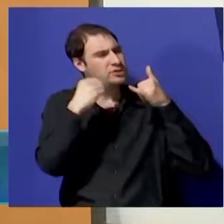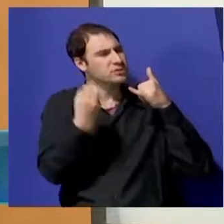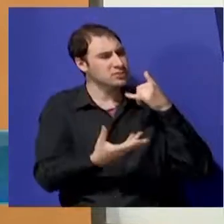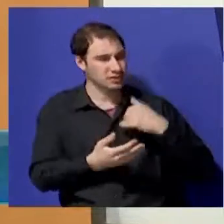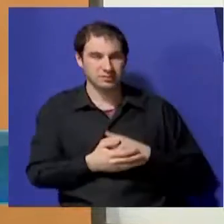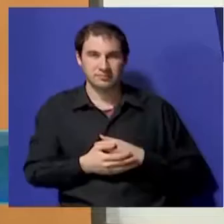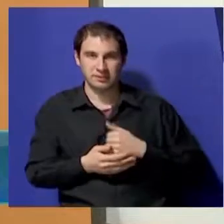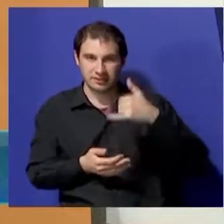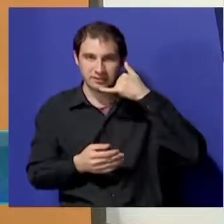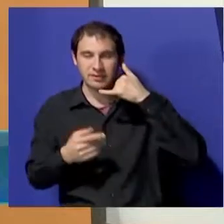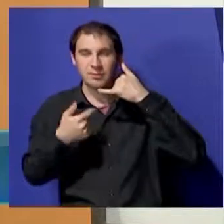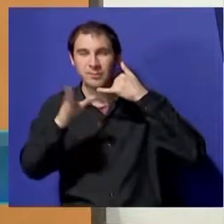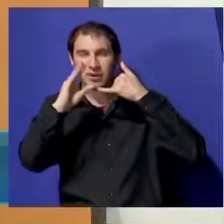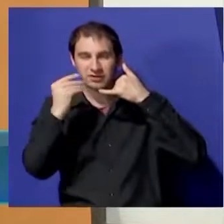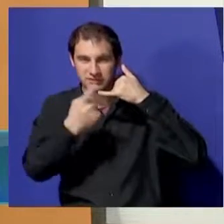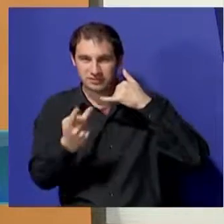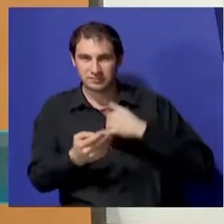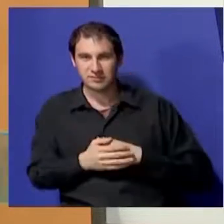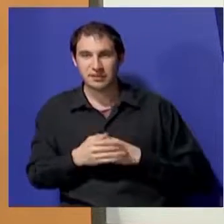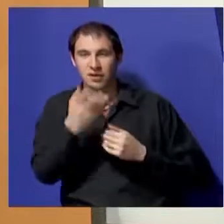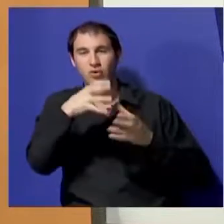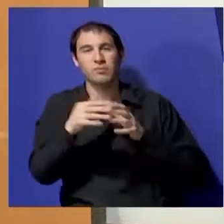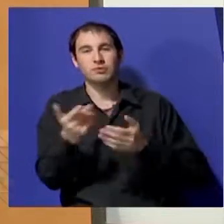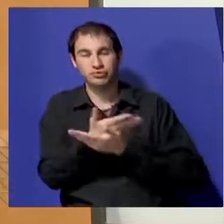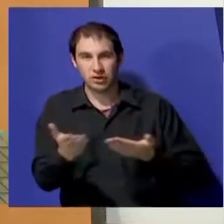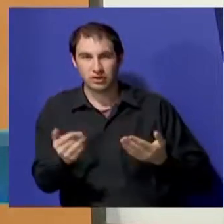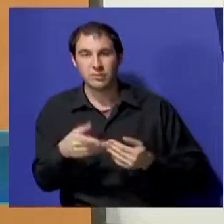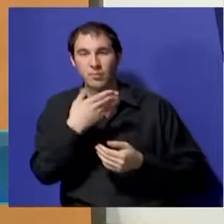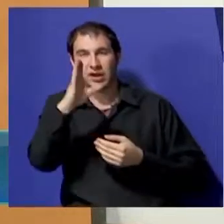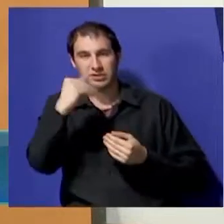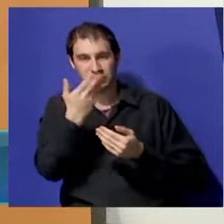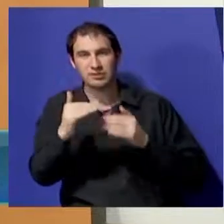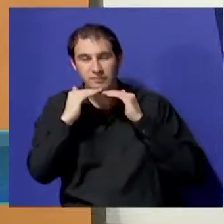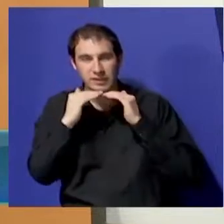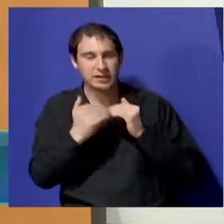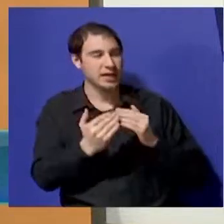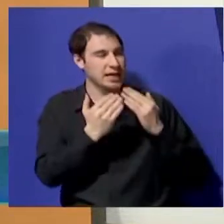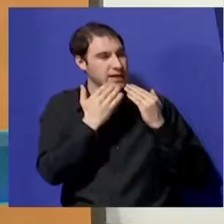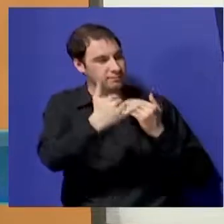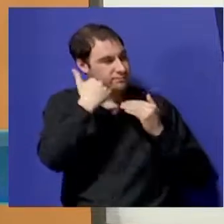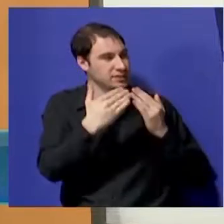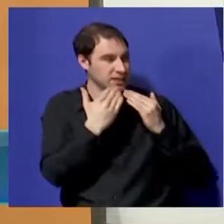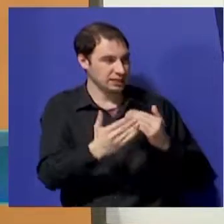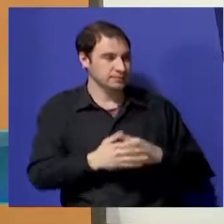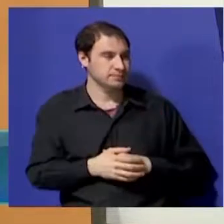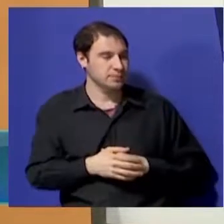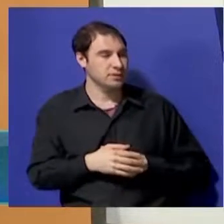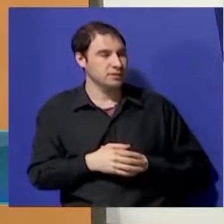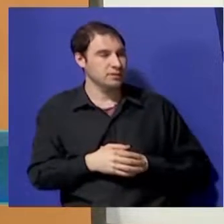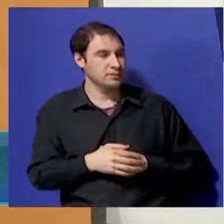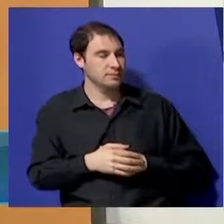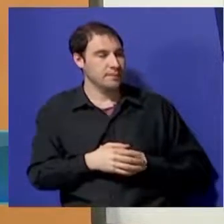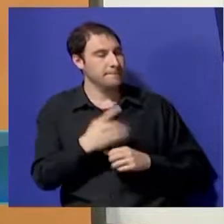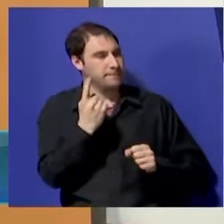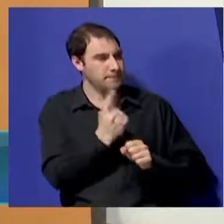va? Buenas noches a todo el equipo y buenas noches a la teleaudiencia. Muchísimas gracias por atendernos. Saúl, en